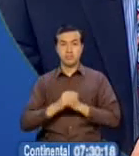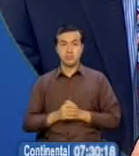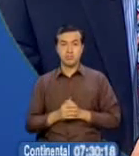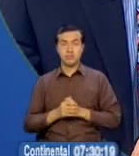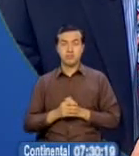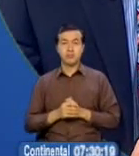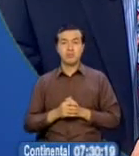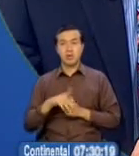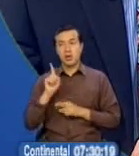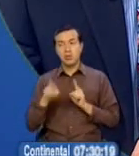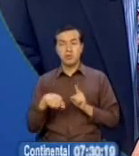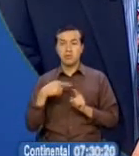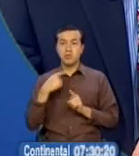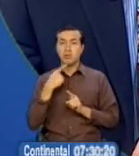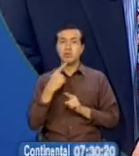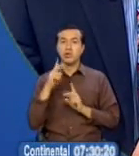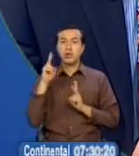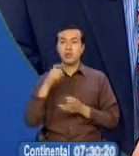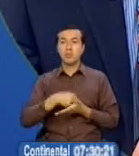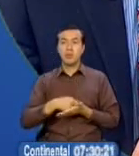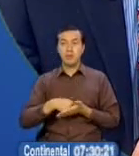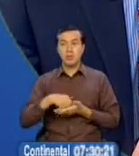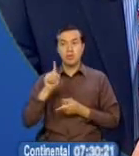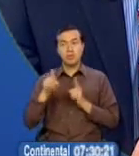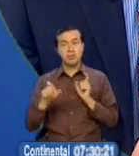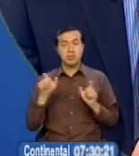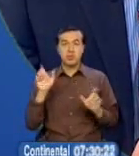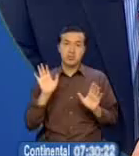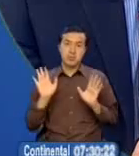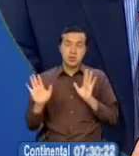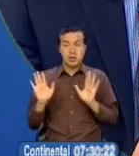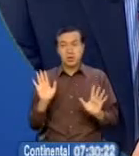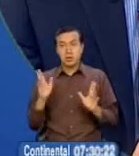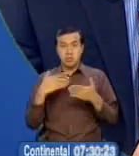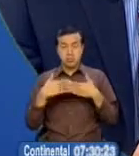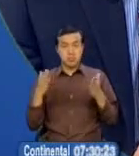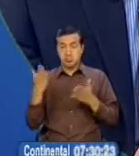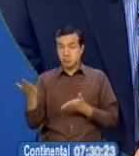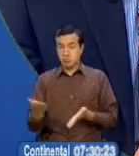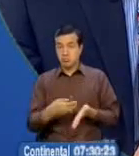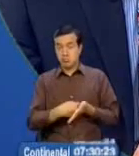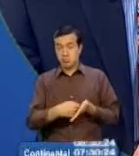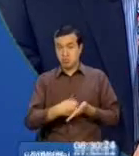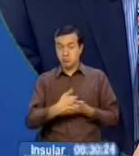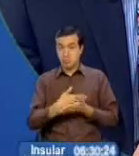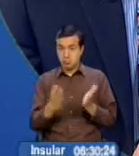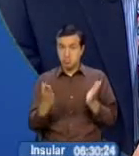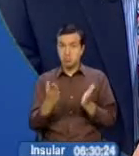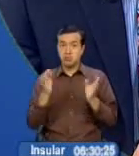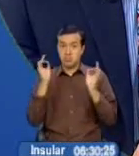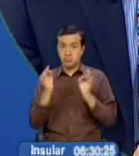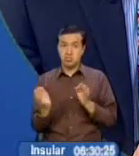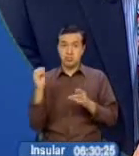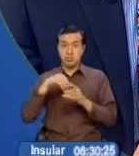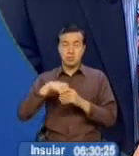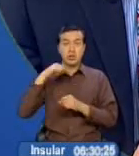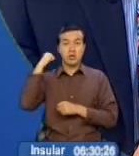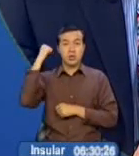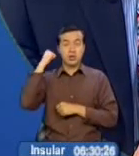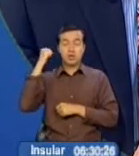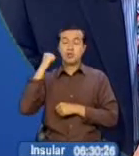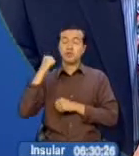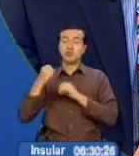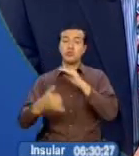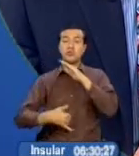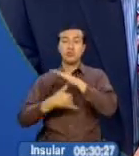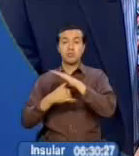Si ha habido excusas por el tema de la firma por otras personas, bueno, todavía estamos abiertos a que firmen el documento y que incluyan derechos de la comunidad